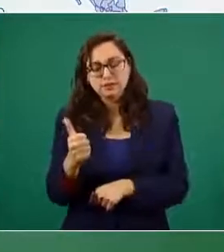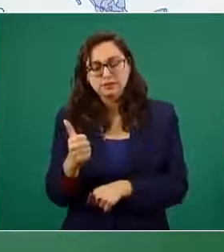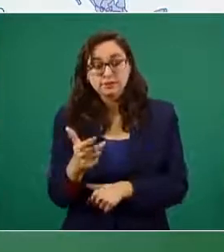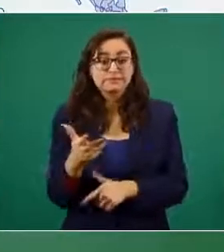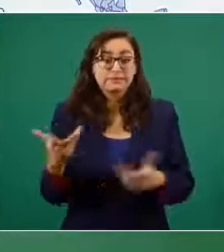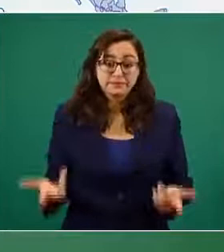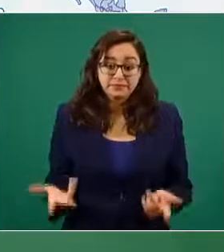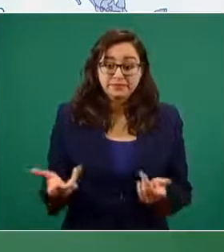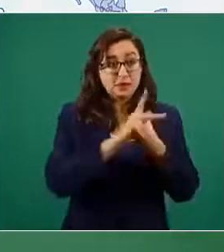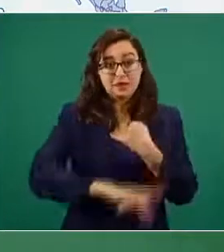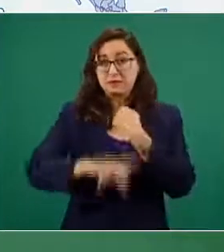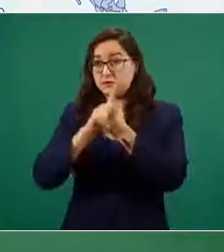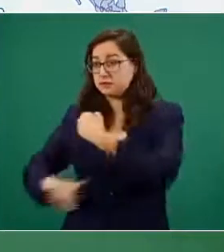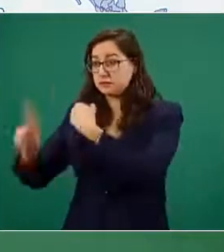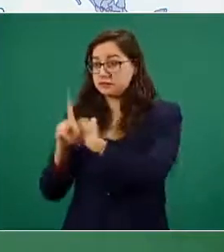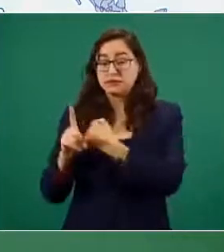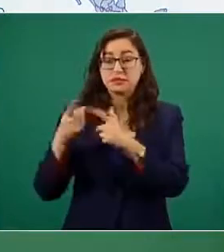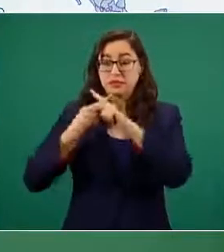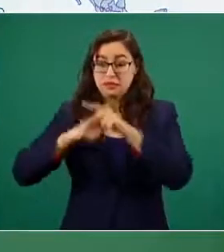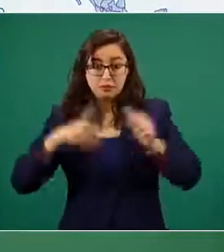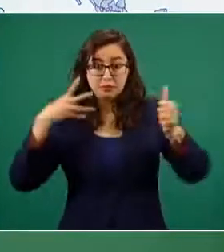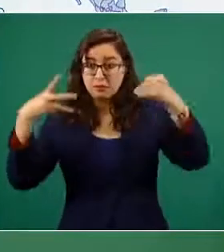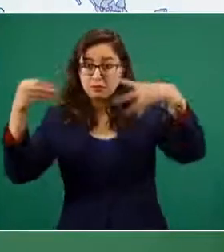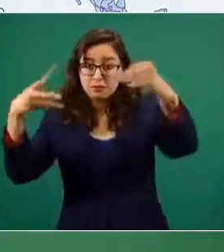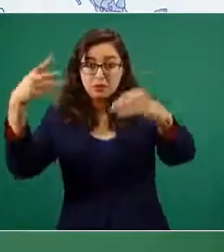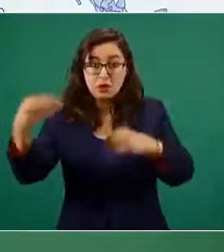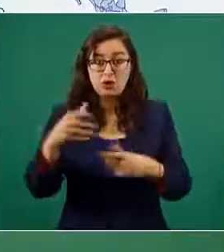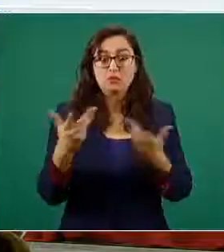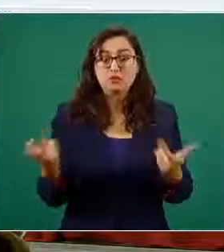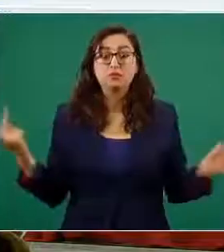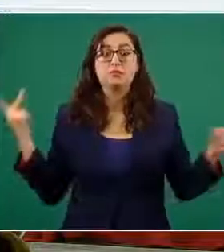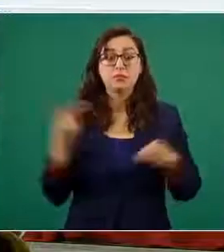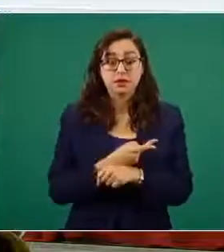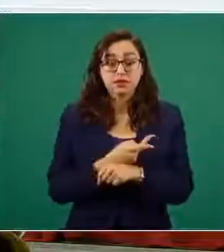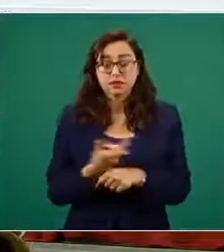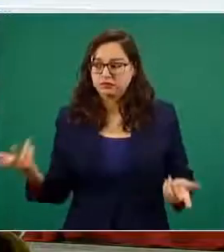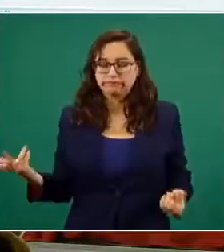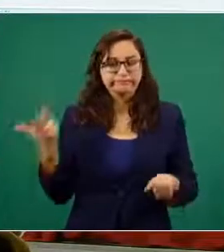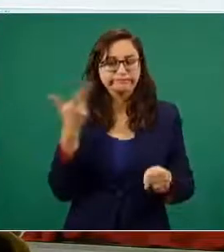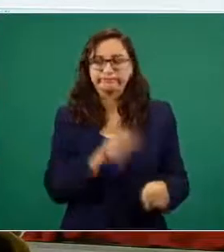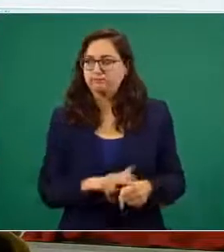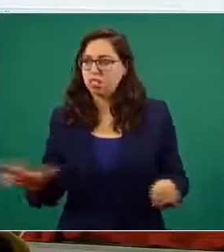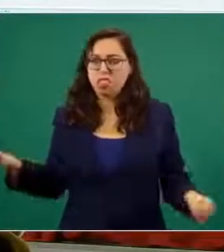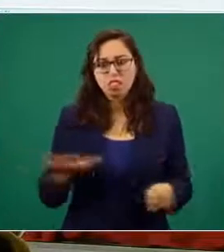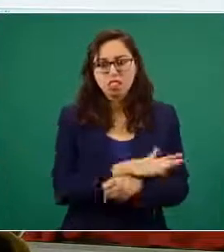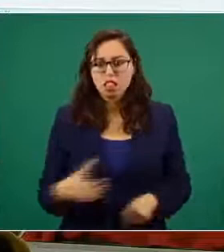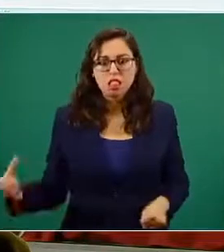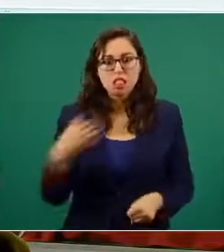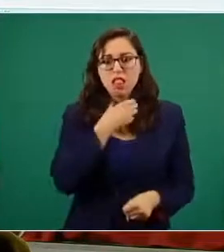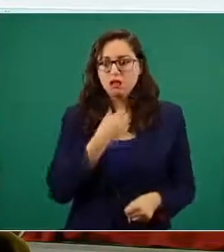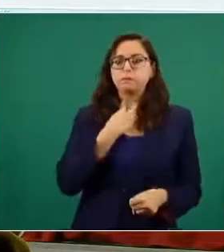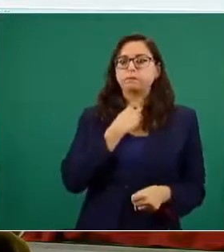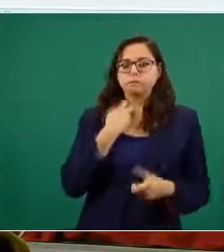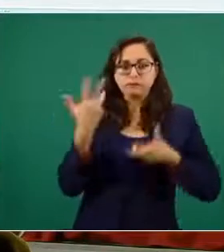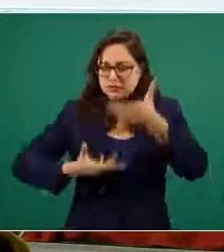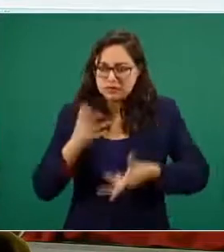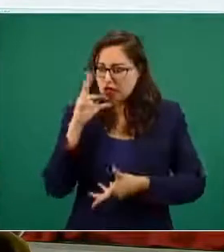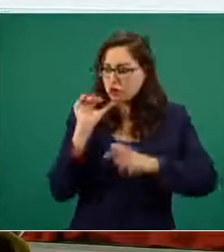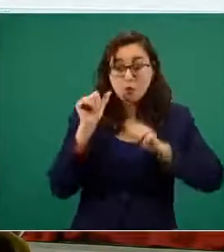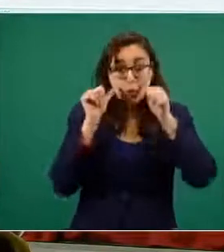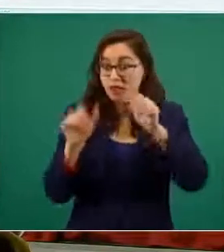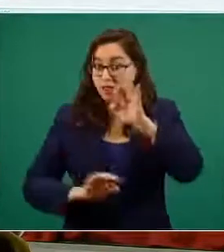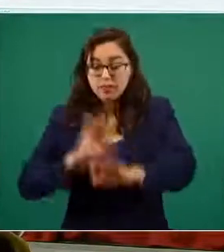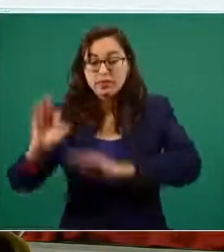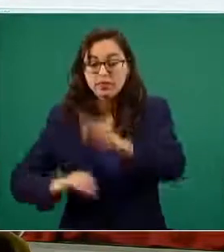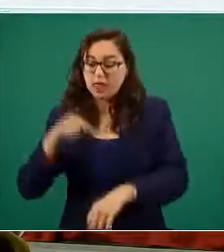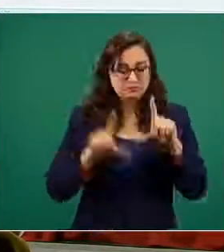difíciles que enfrentaron varios de los países que iniciaron con la epidemia de COVID fue la incapacidad de atender a su población. En México hemos logrado, porque este fue el objetivo técnico alcanzado, que